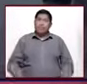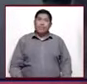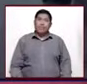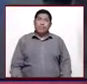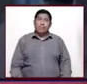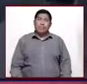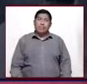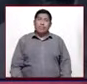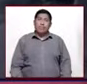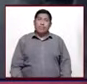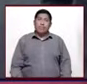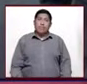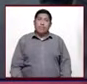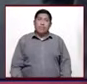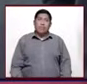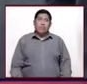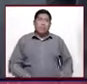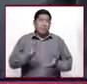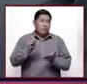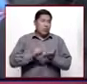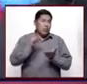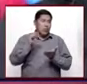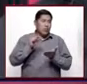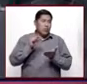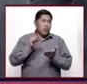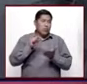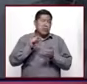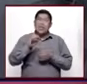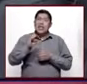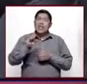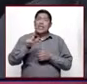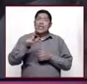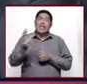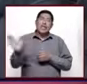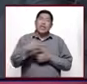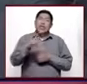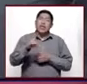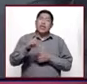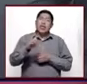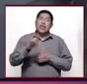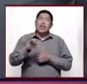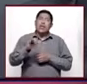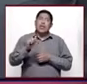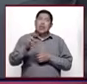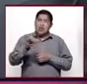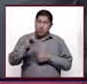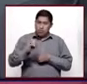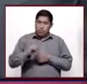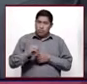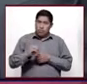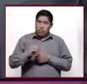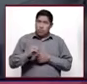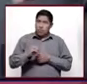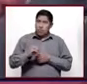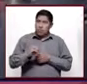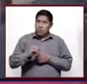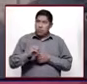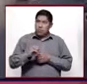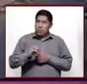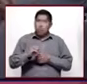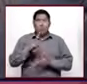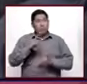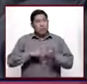prensa, ¿quiere decir que usted compraba el...? Periódico, el diario. ¿Usted compraba el periódico? Claro. ¿Usted venía como estaba yo leyendo,